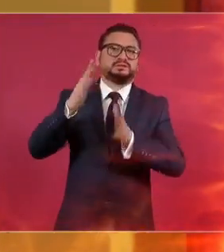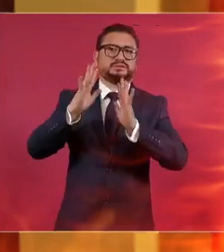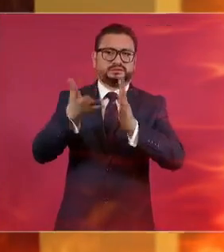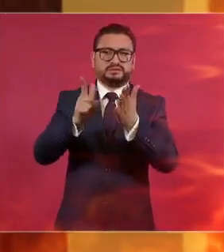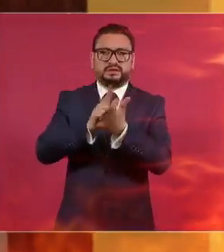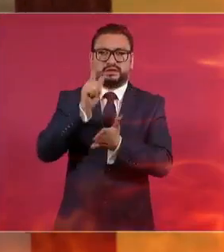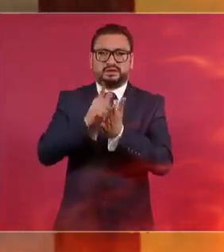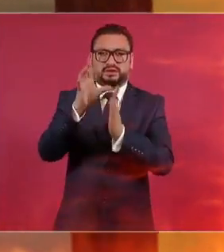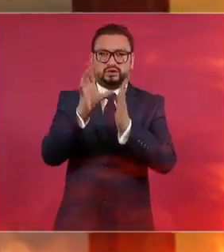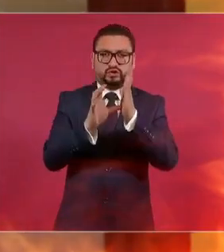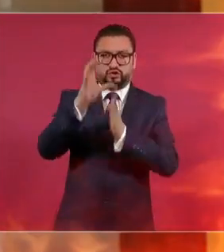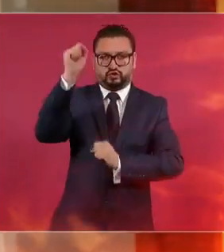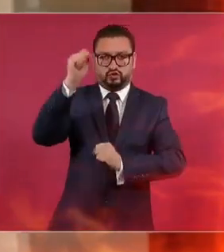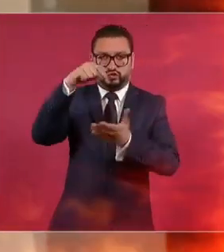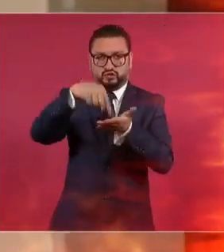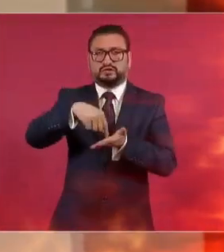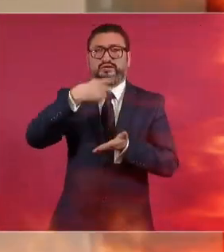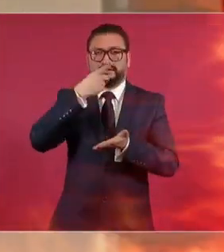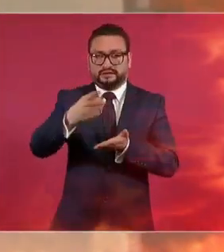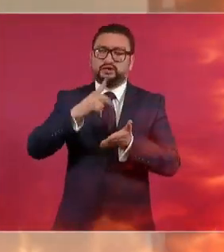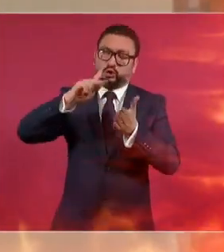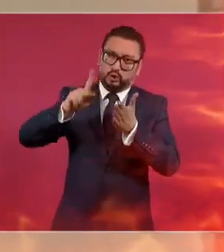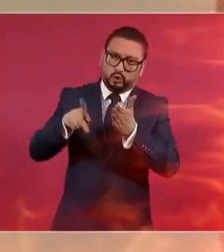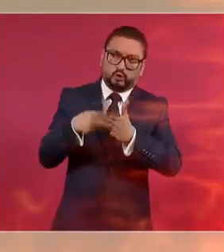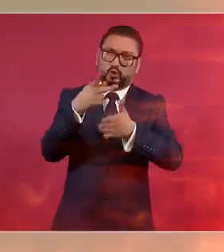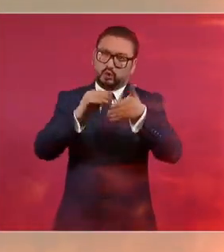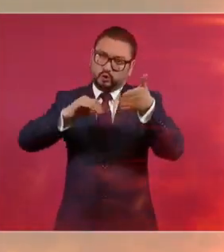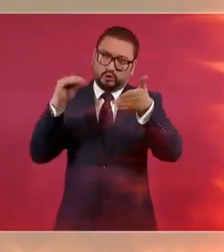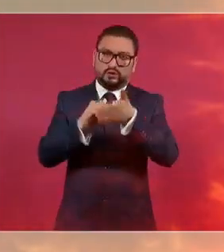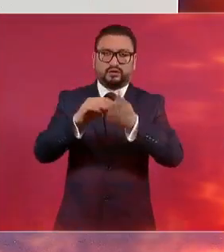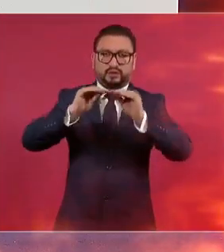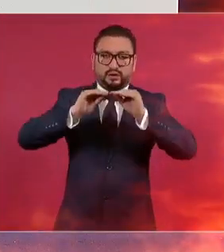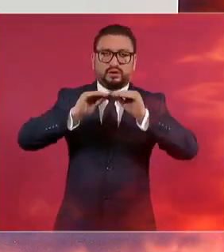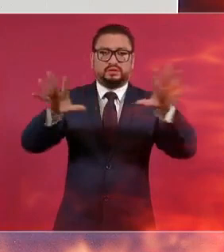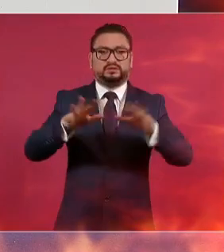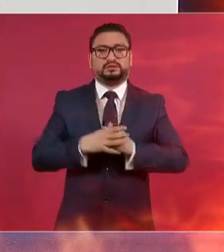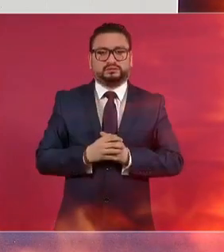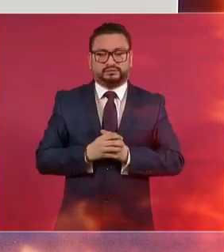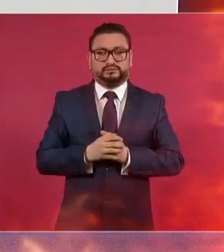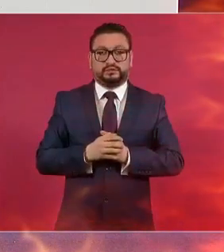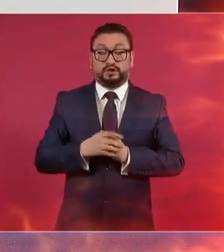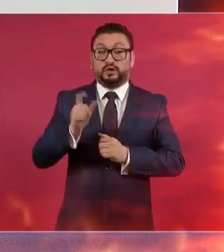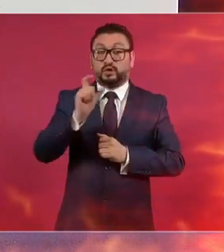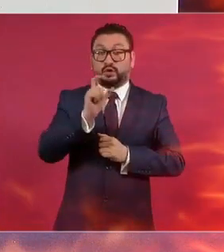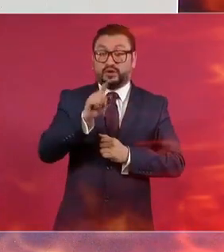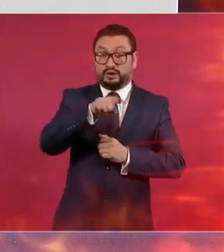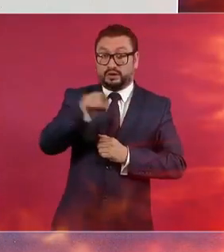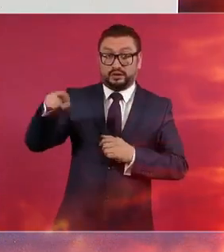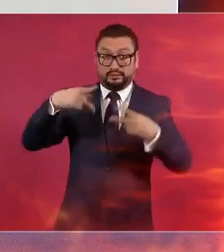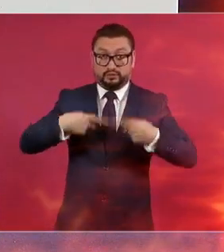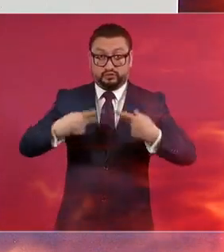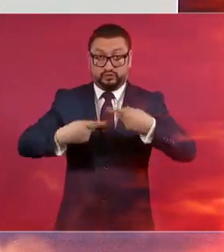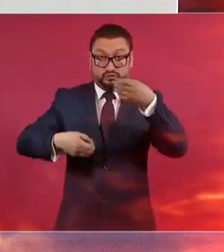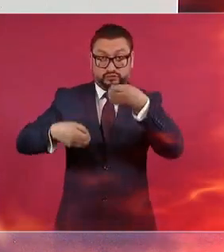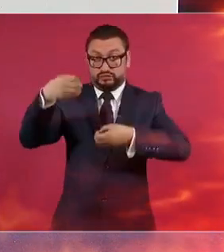jueces de distrito, la propondrá el órgano administrativo judicial, y la Suprema Corte de Justicia de la Nación propondrá la terna de